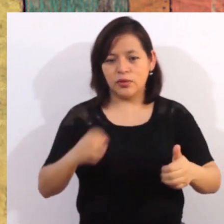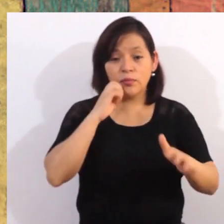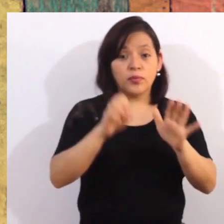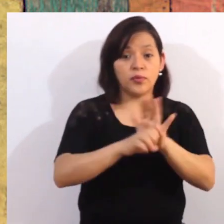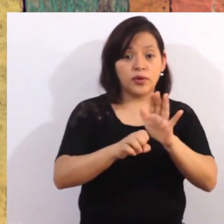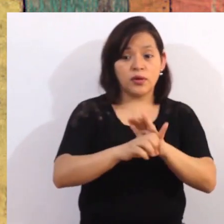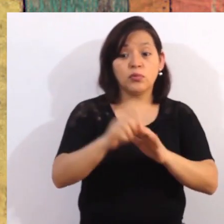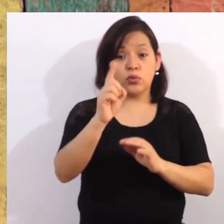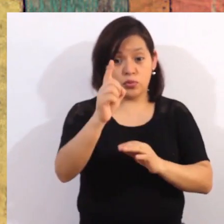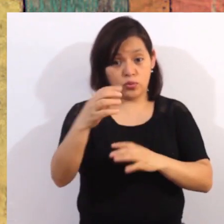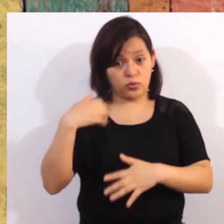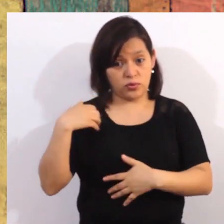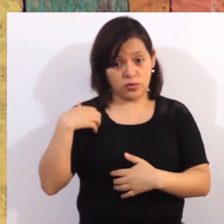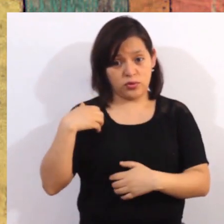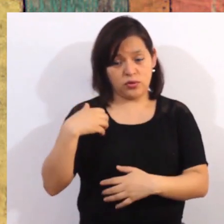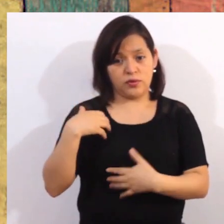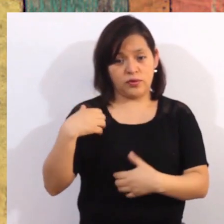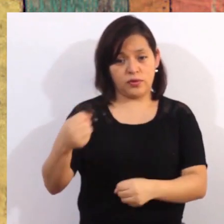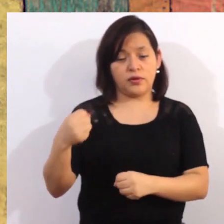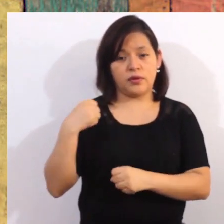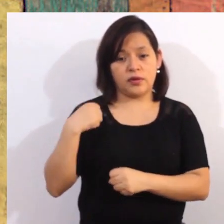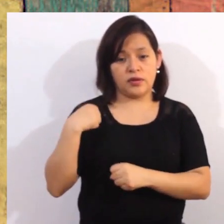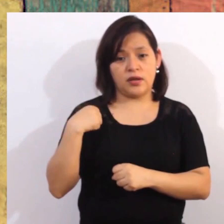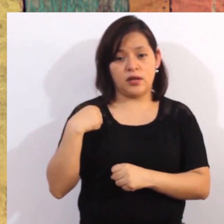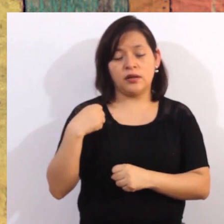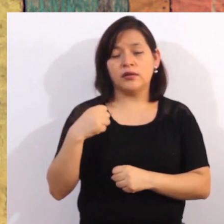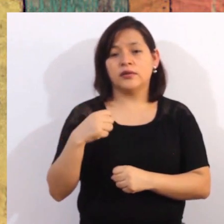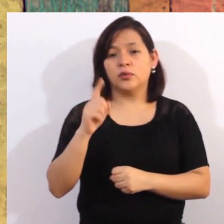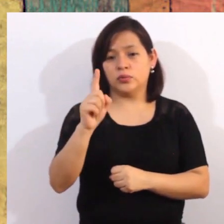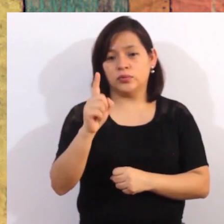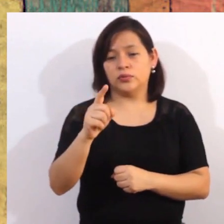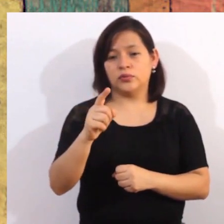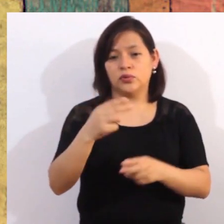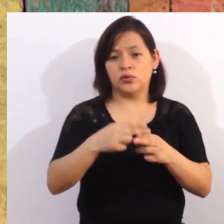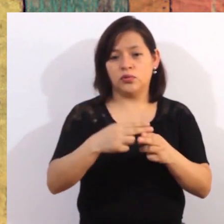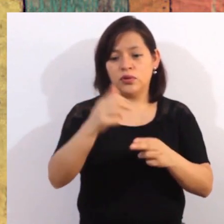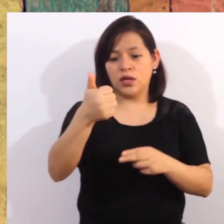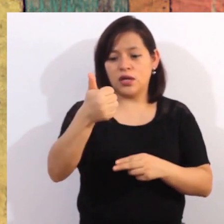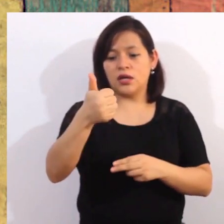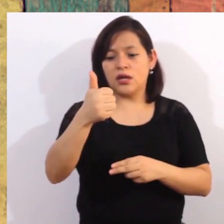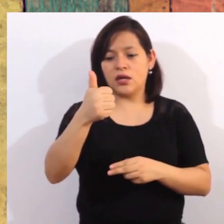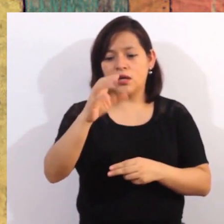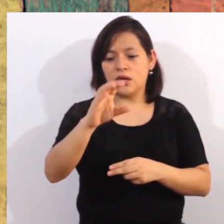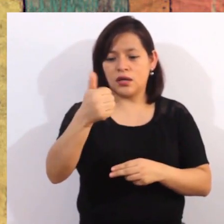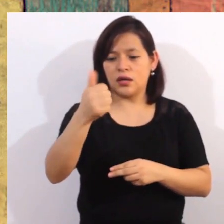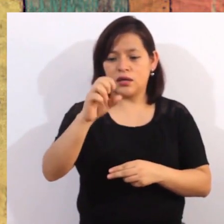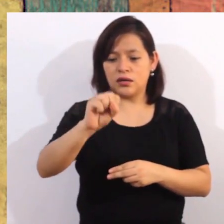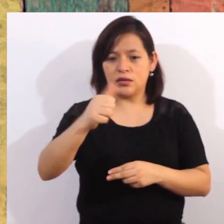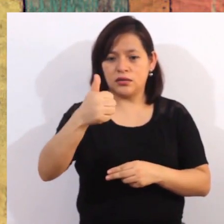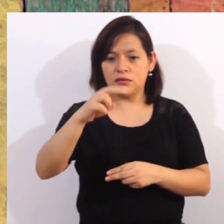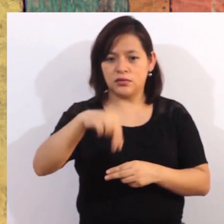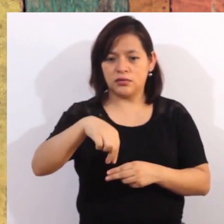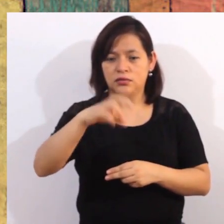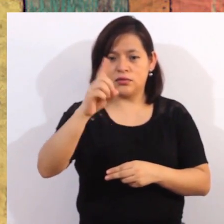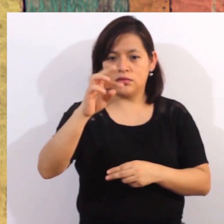Él gobernaría sobre Macedonia y Grecia. A Lisímaco. Lisímaco estaría sobre Tracia, algunas partes de